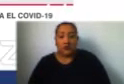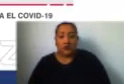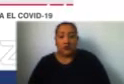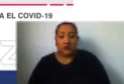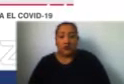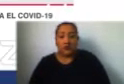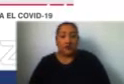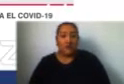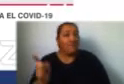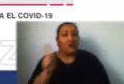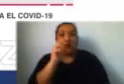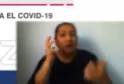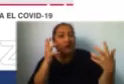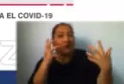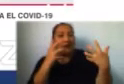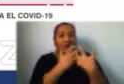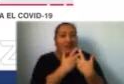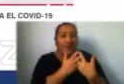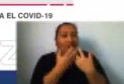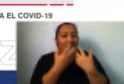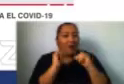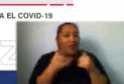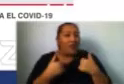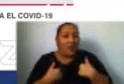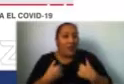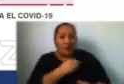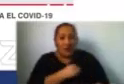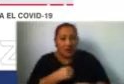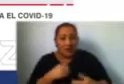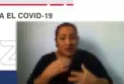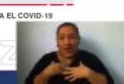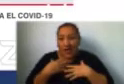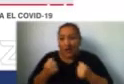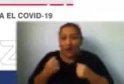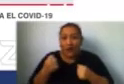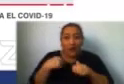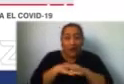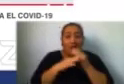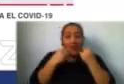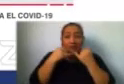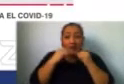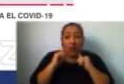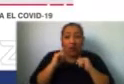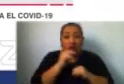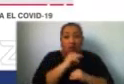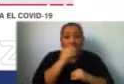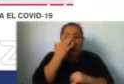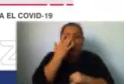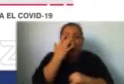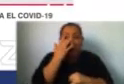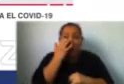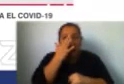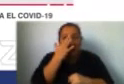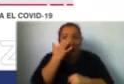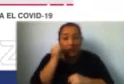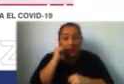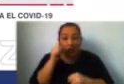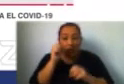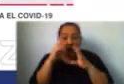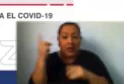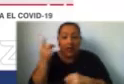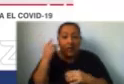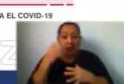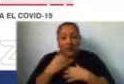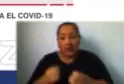no concuerda la información que tiene el Ministerio de Salud con la información que se registra diariamente en la Gerencia de